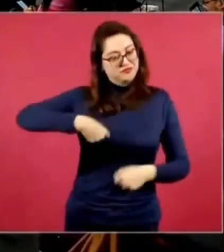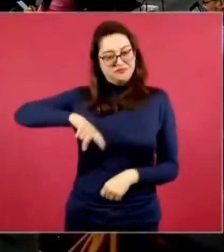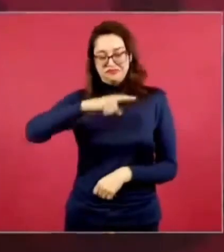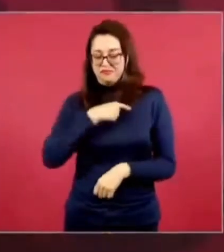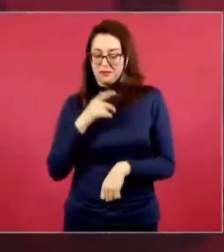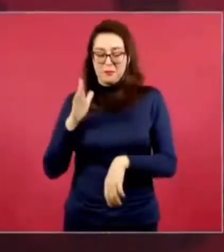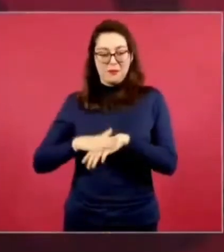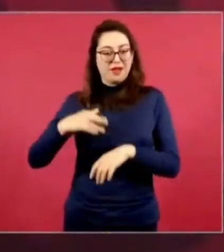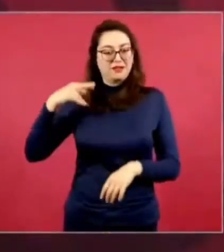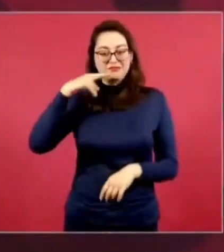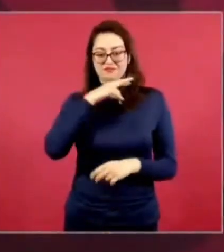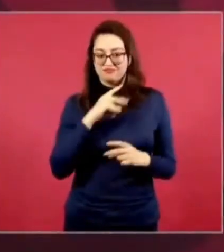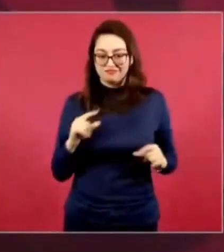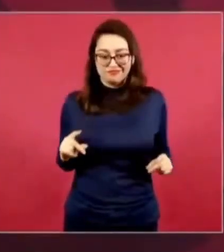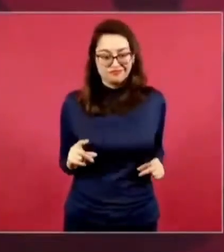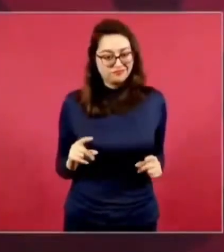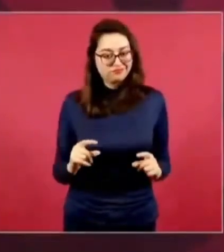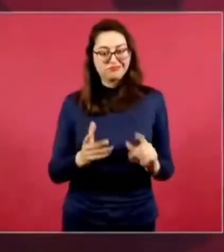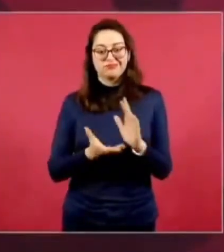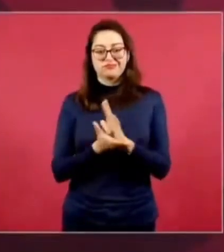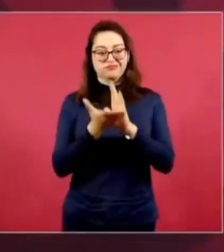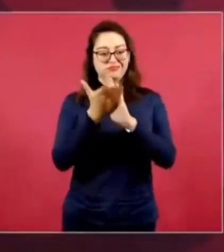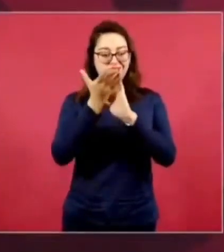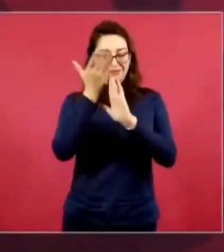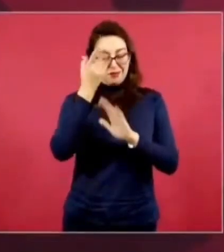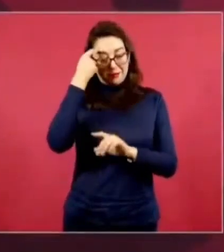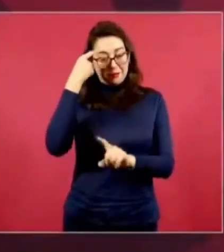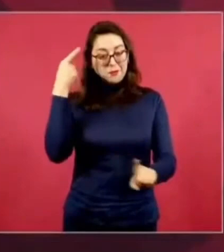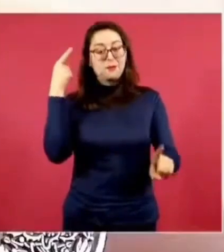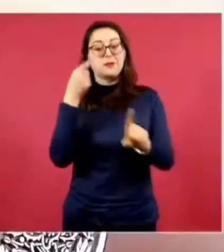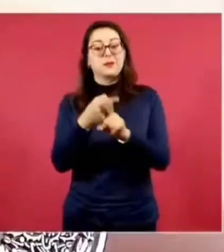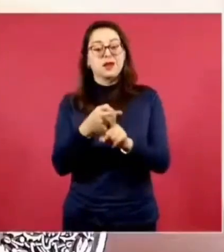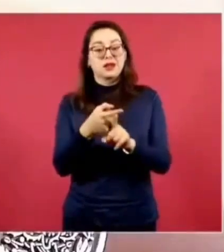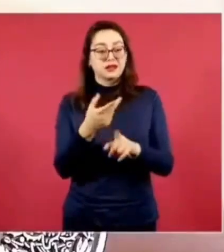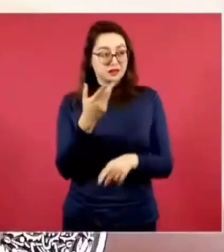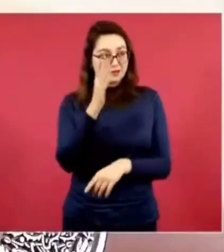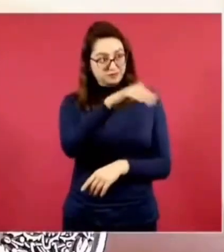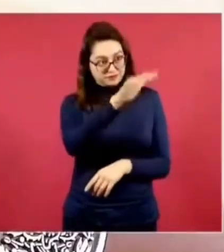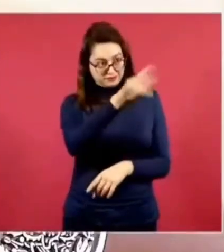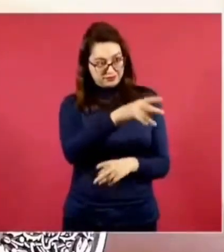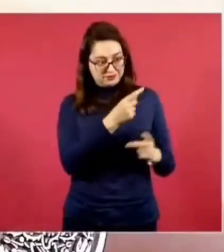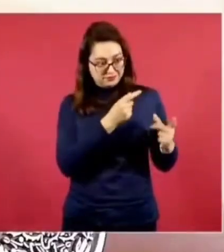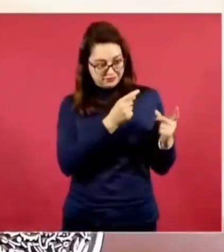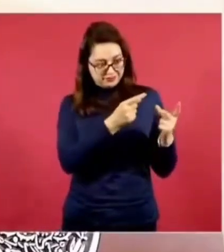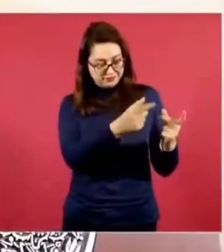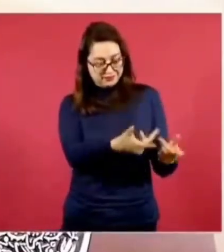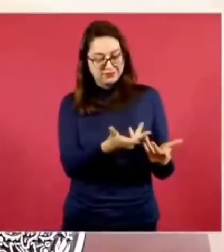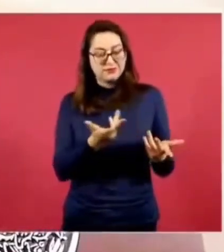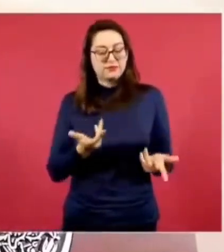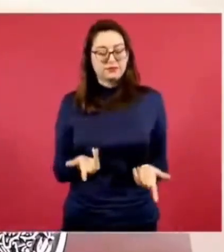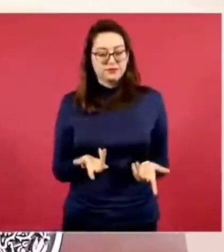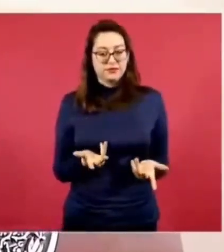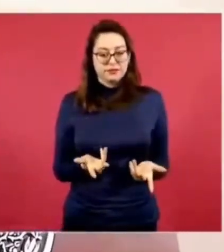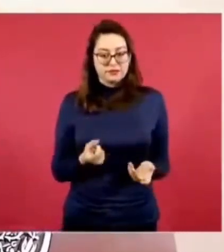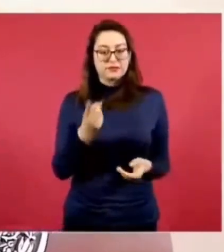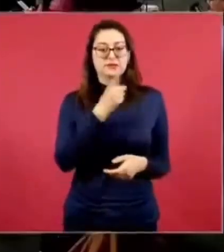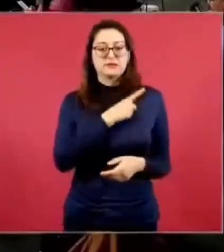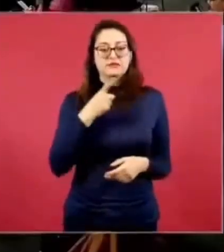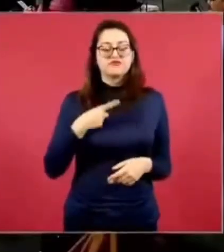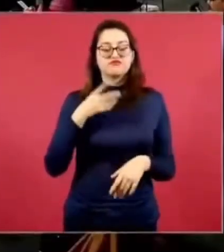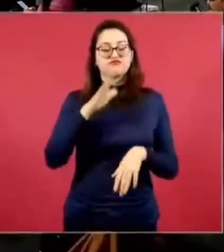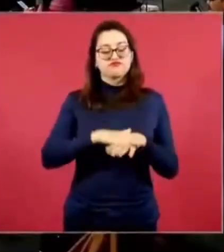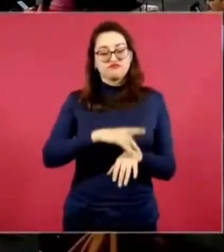que se llegue a un acuerdo para que eh se facilite más